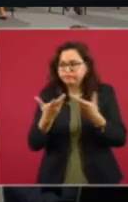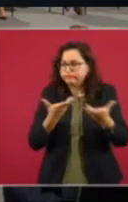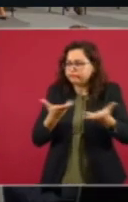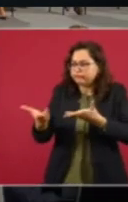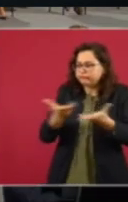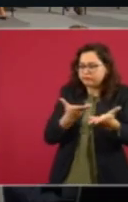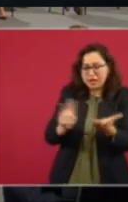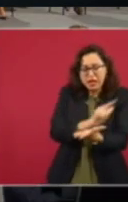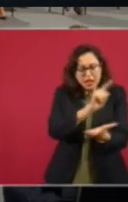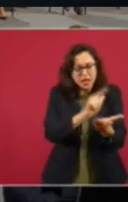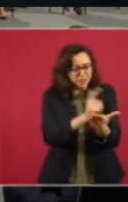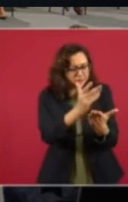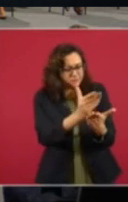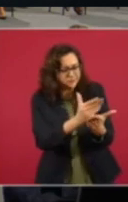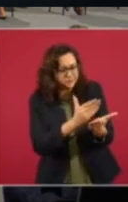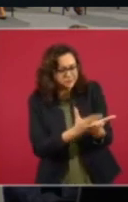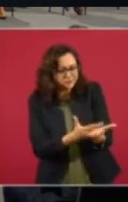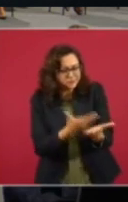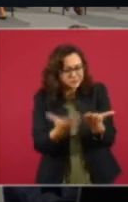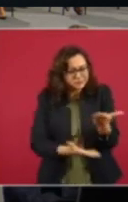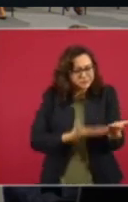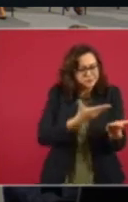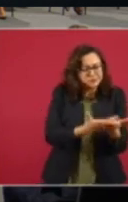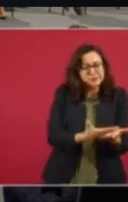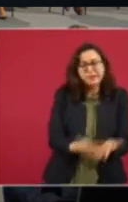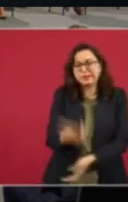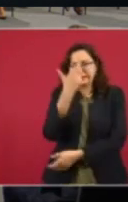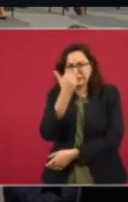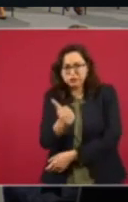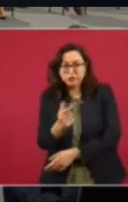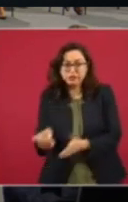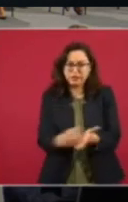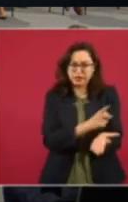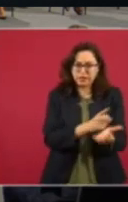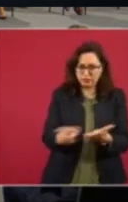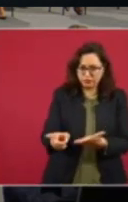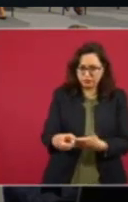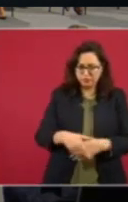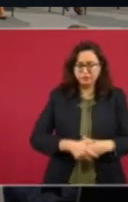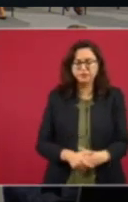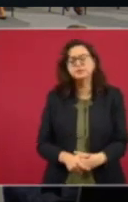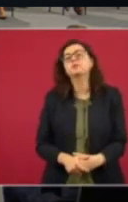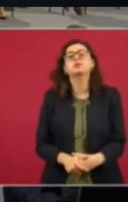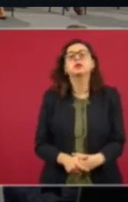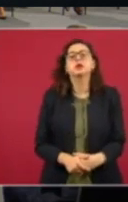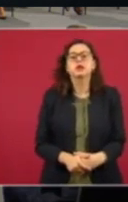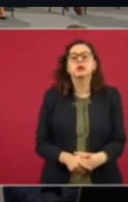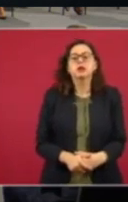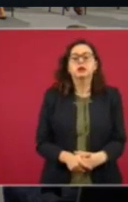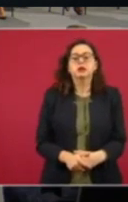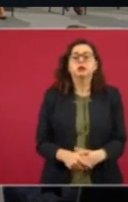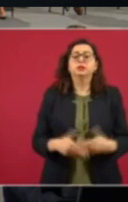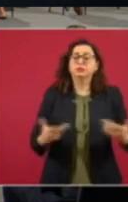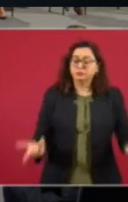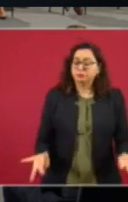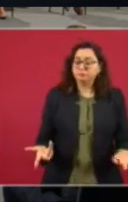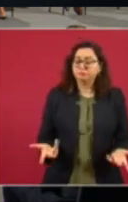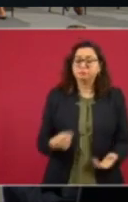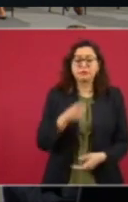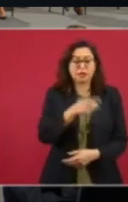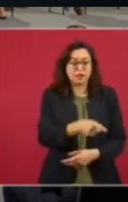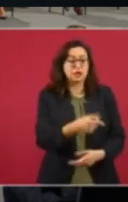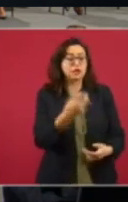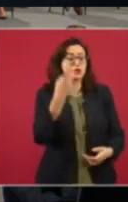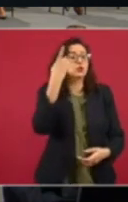solicitudes de diálogo y de consulta que hizo el sector